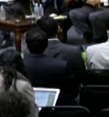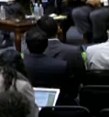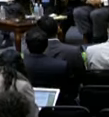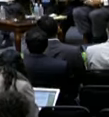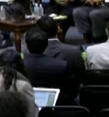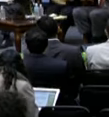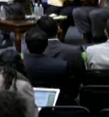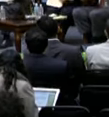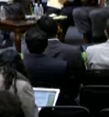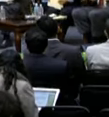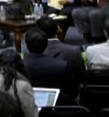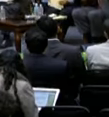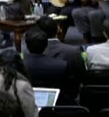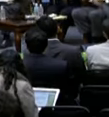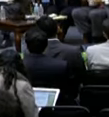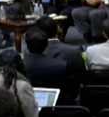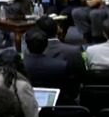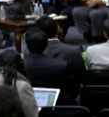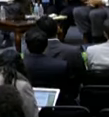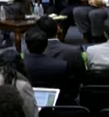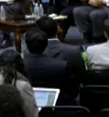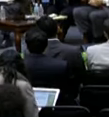Gracias, senadora Beristain, y gracias, senadora